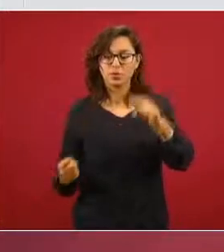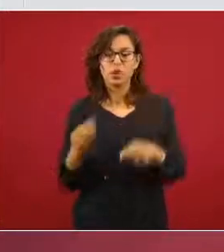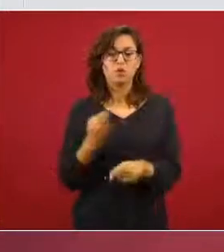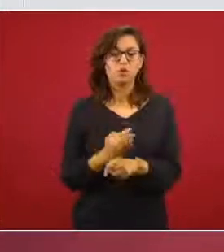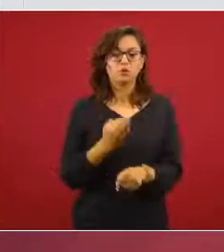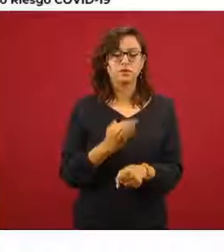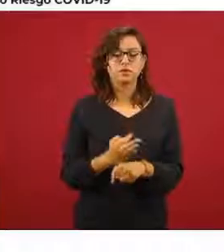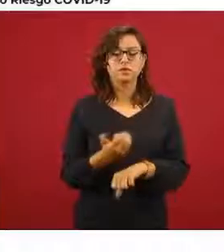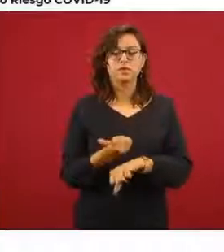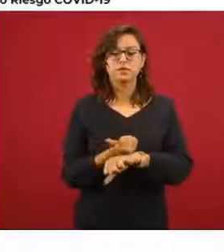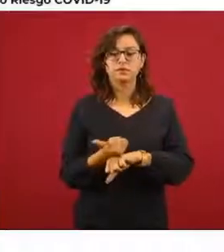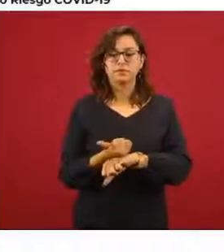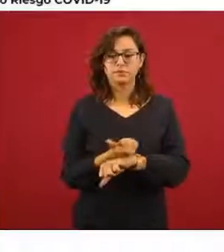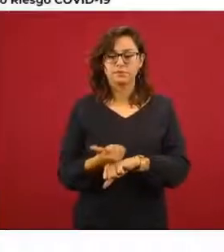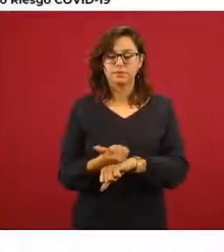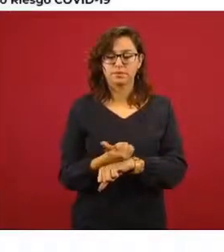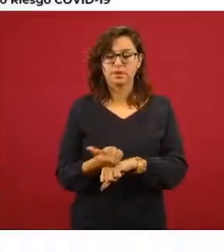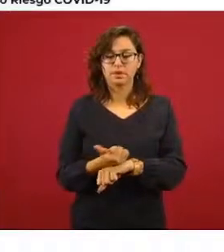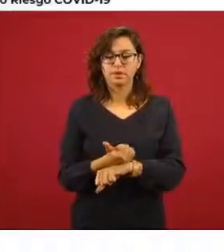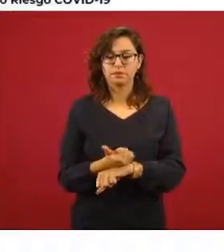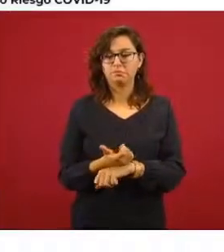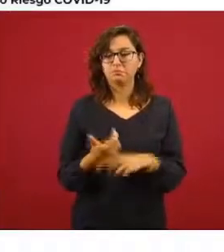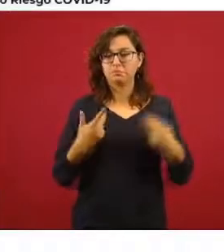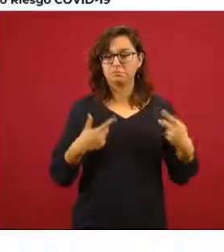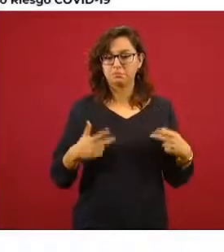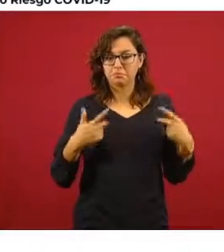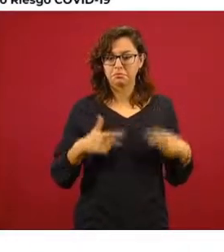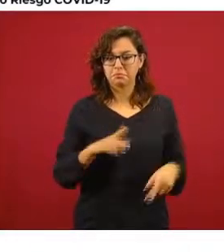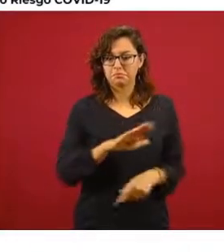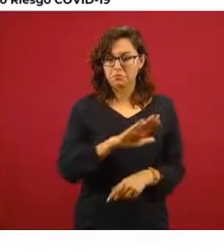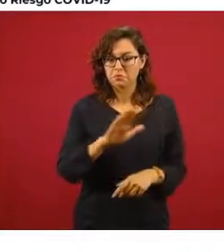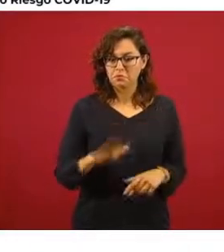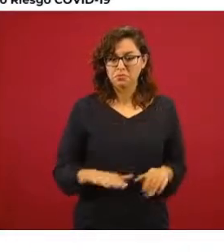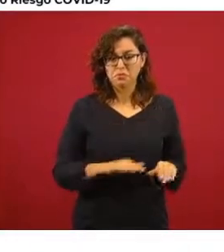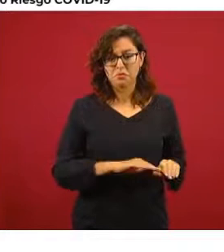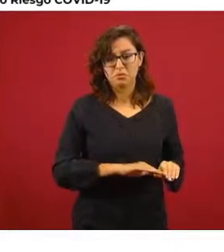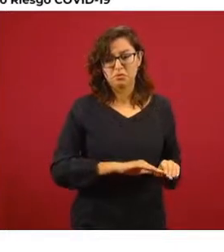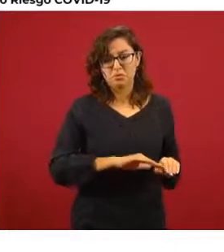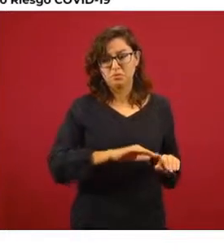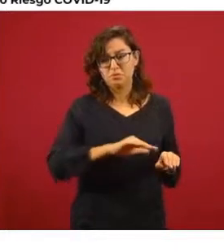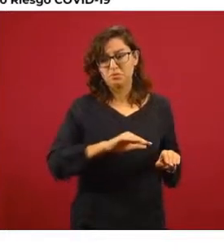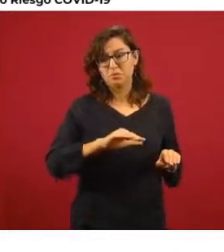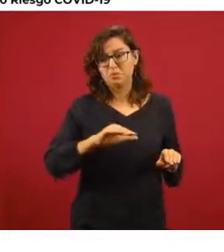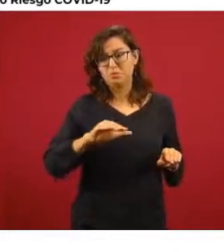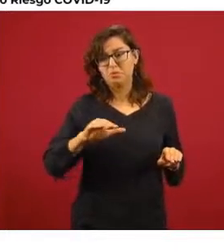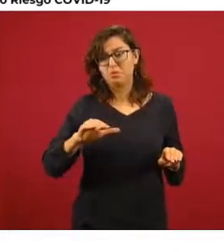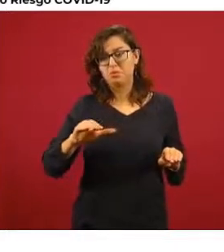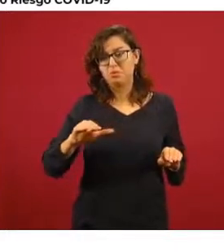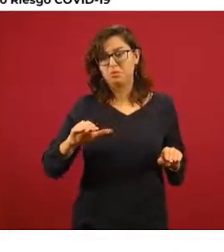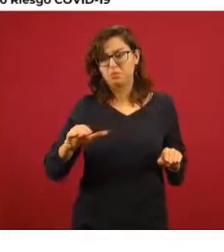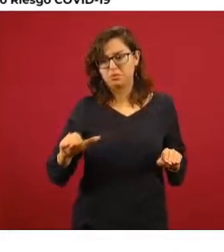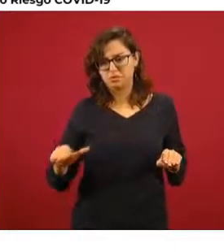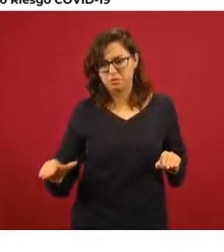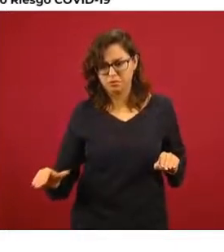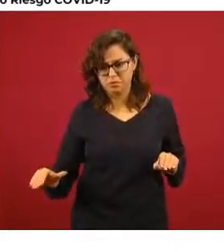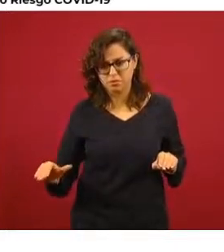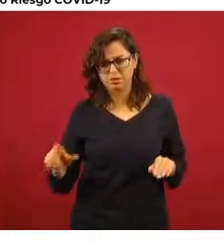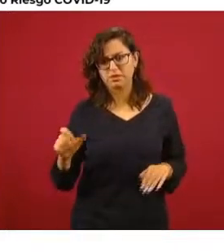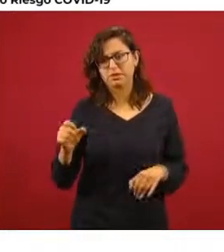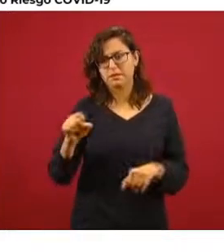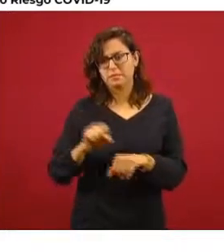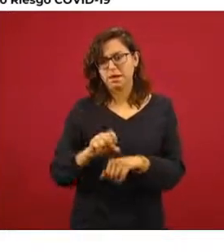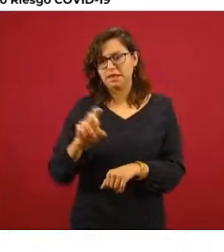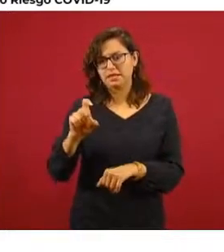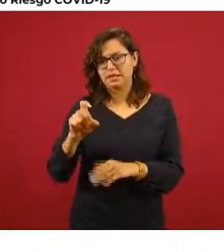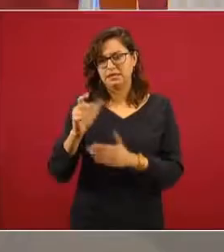amarillo y la mortalidad tuvo una meseta muy larga y después desciende desde la semana 30.